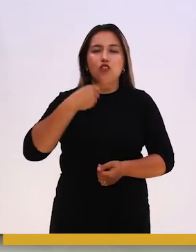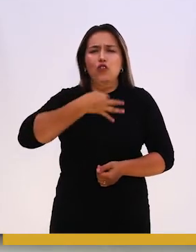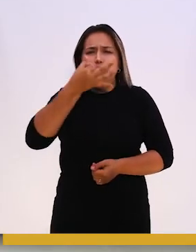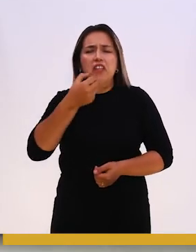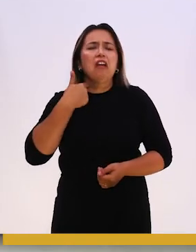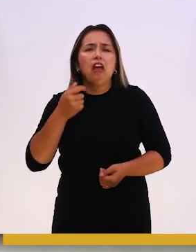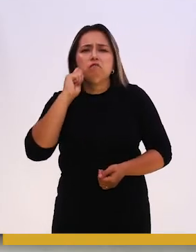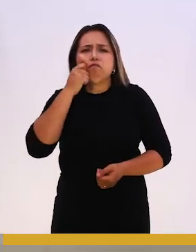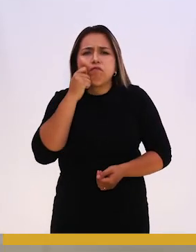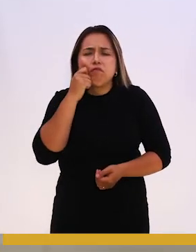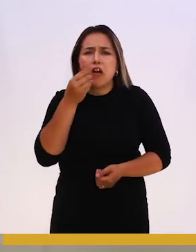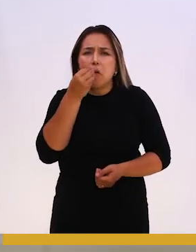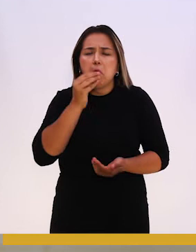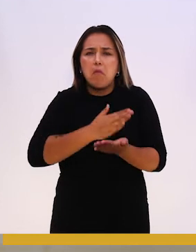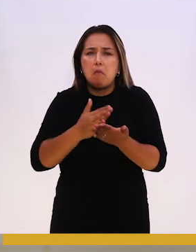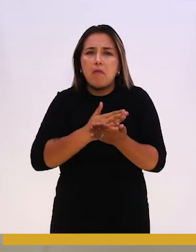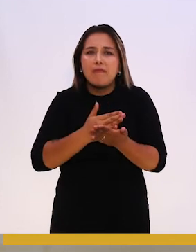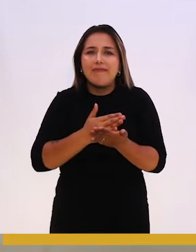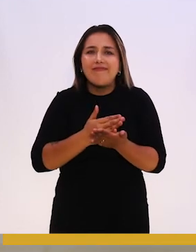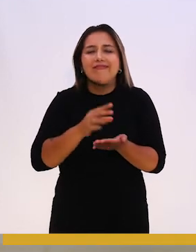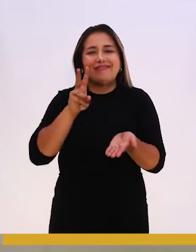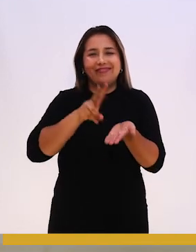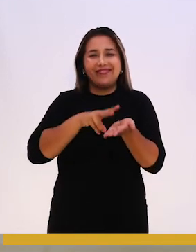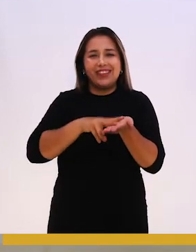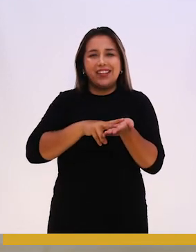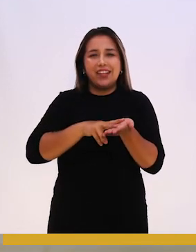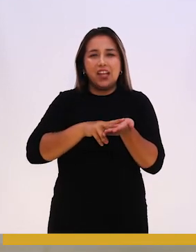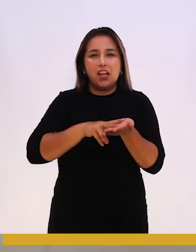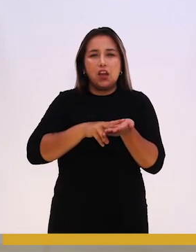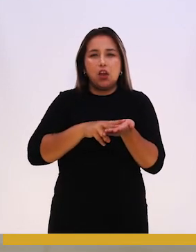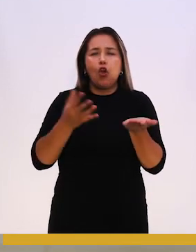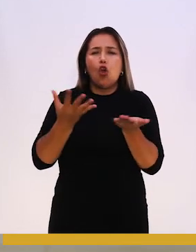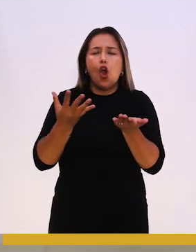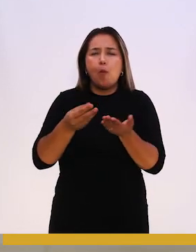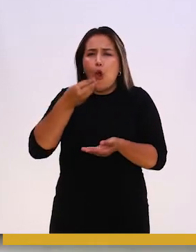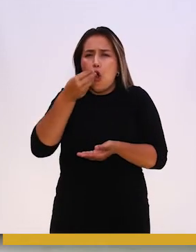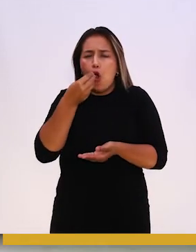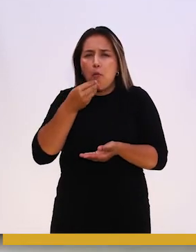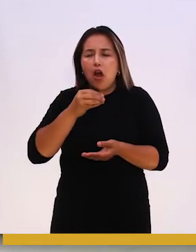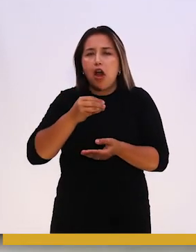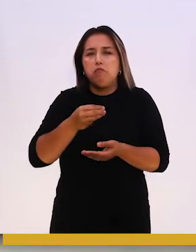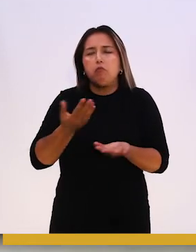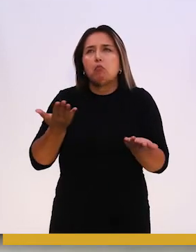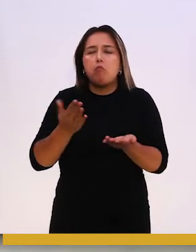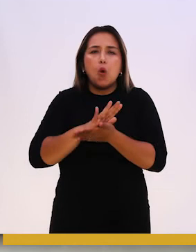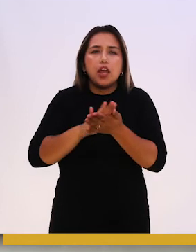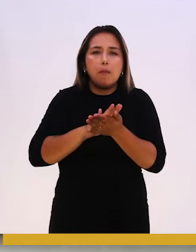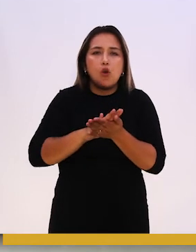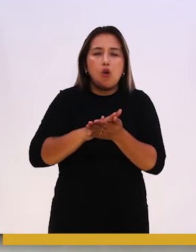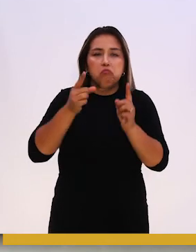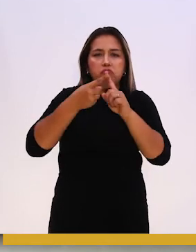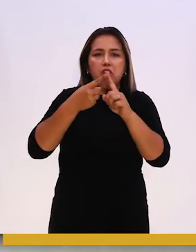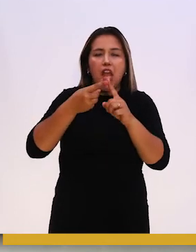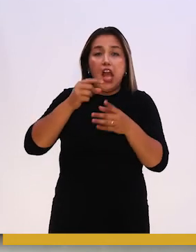se basa en una alimentación completa que incluya cereales, frutas, verduras, carnes, pescados, legumbres, todos